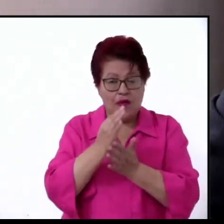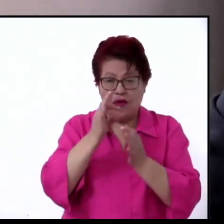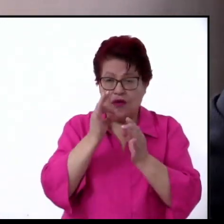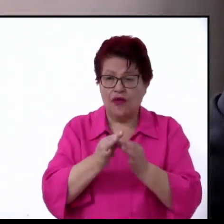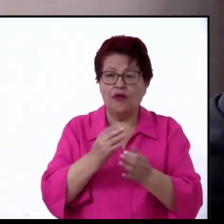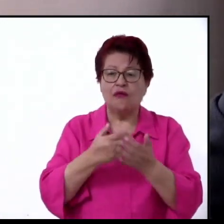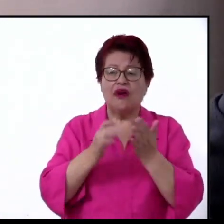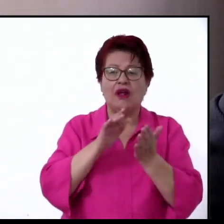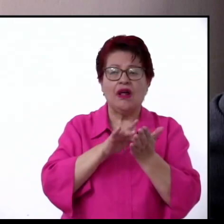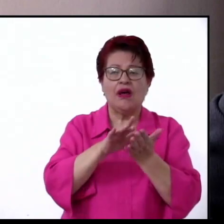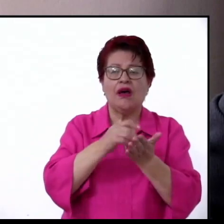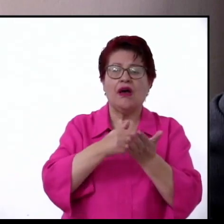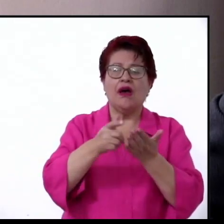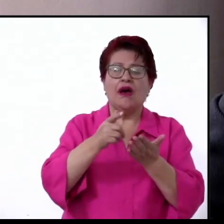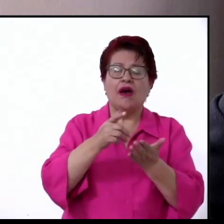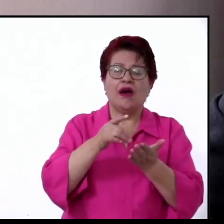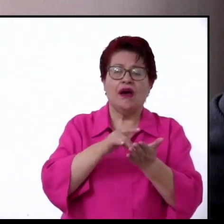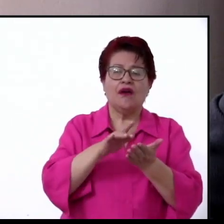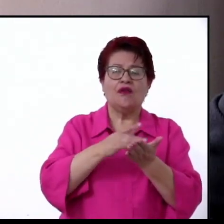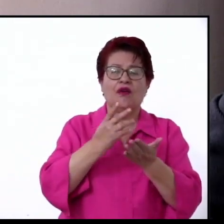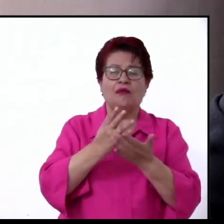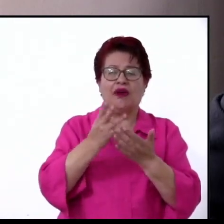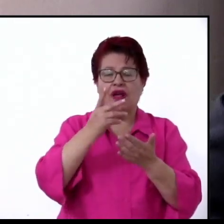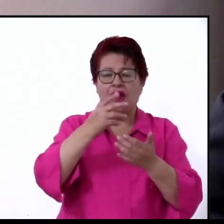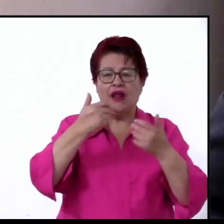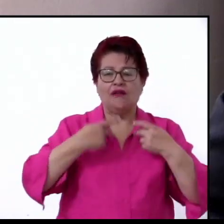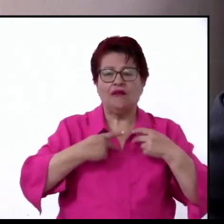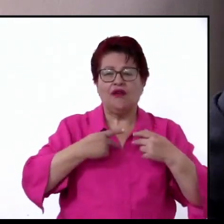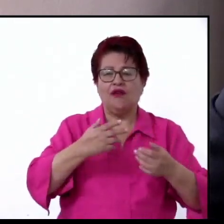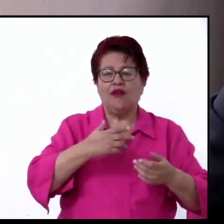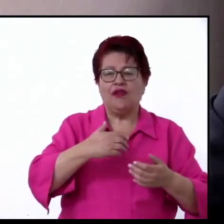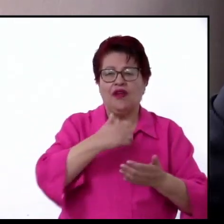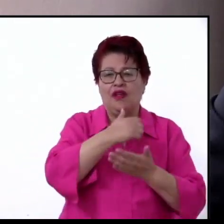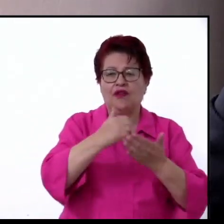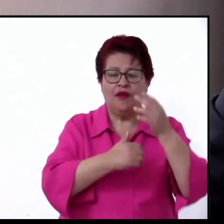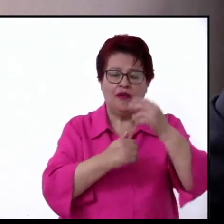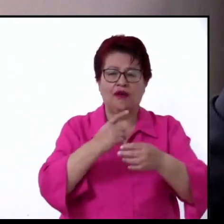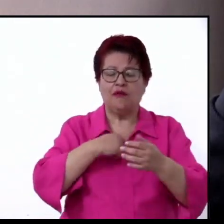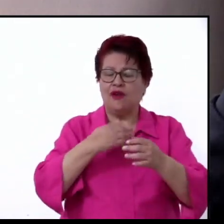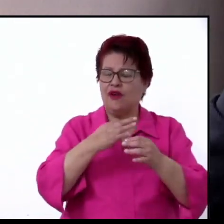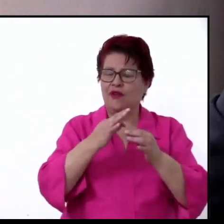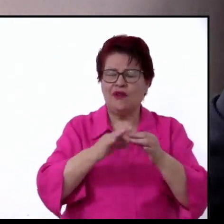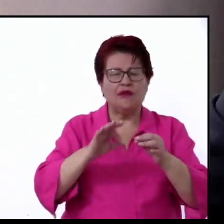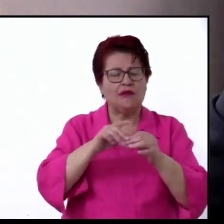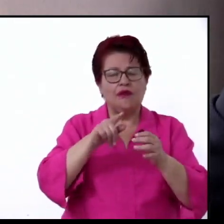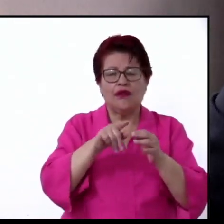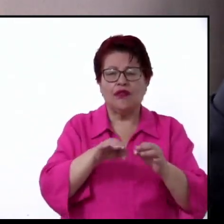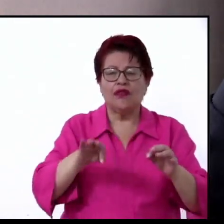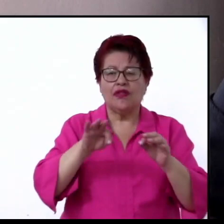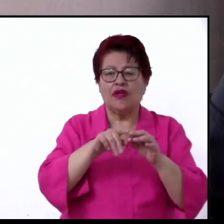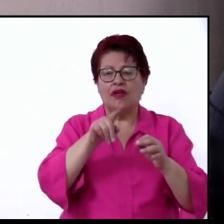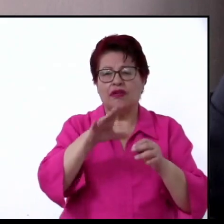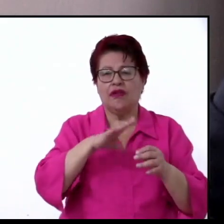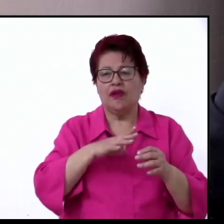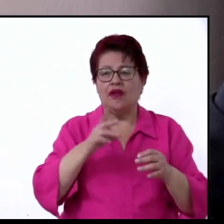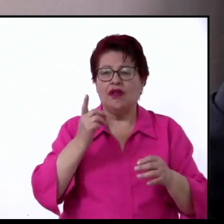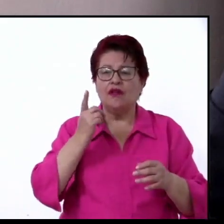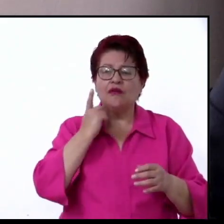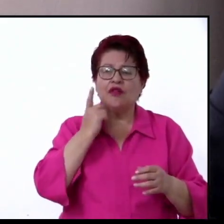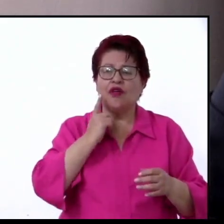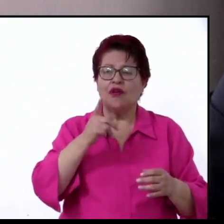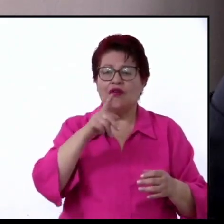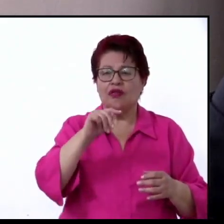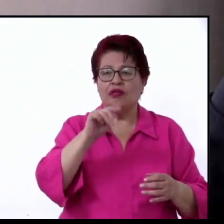duda para los capitalinos, pero sobre todo hay que destacar esta parte que bien comentaba Temístocles, el diputado